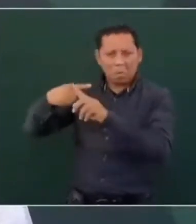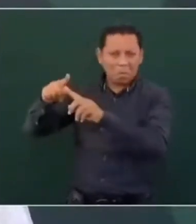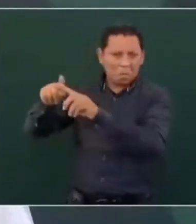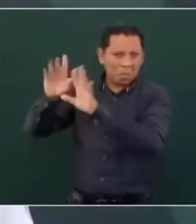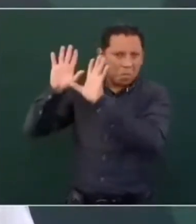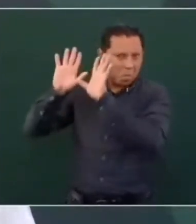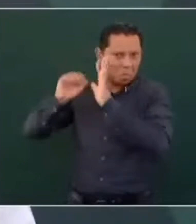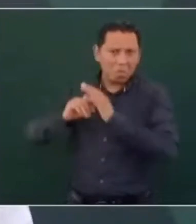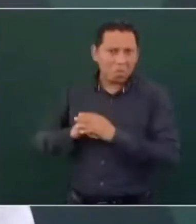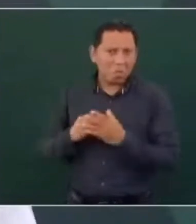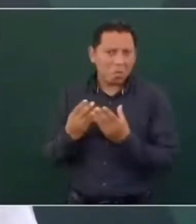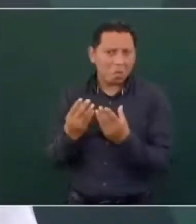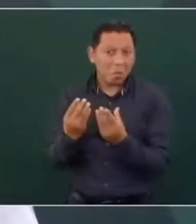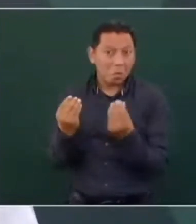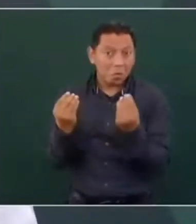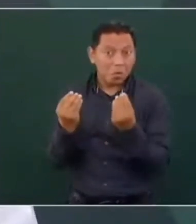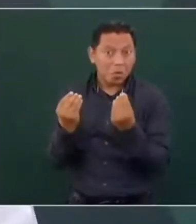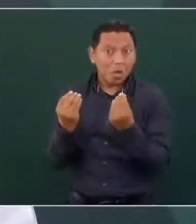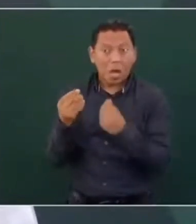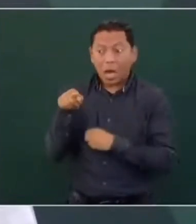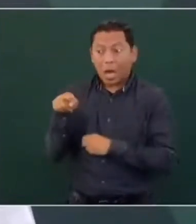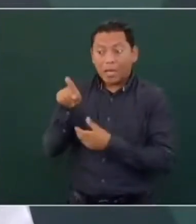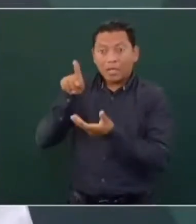Es donde mejor